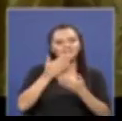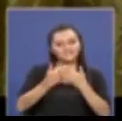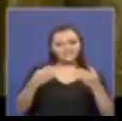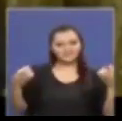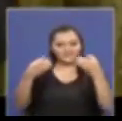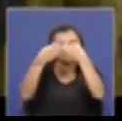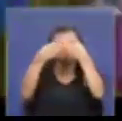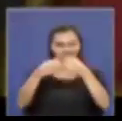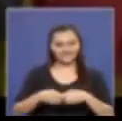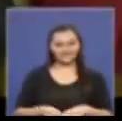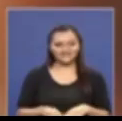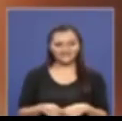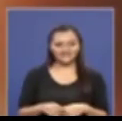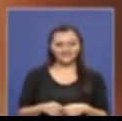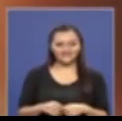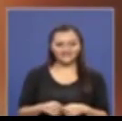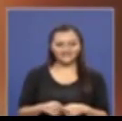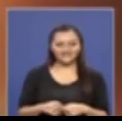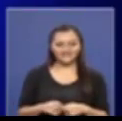Muchas gracias.